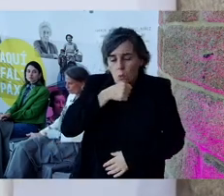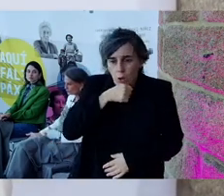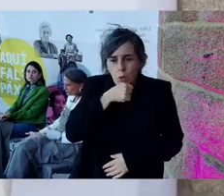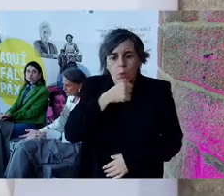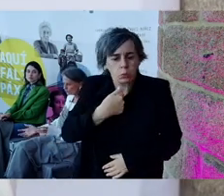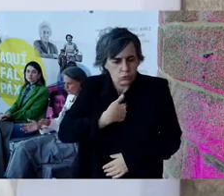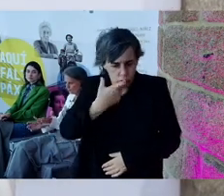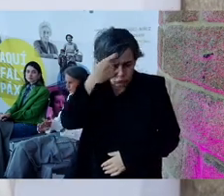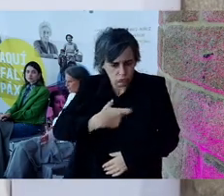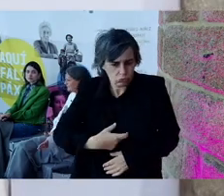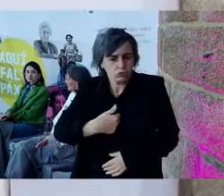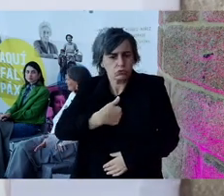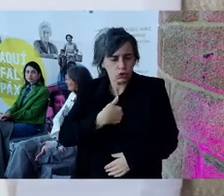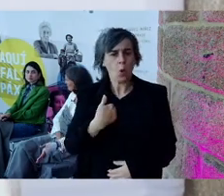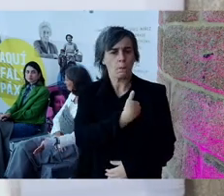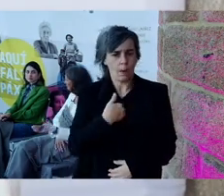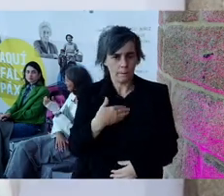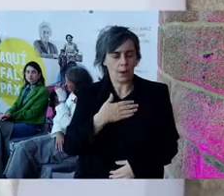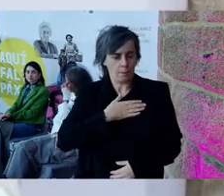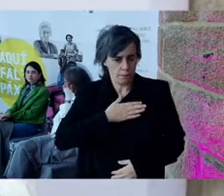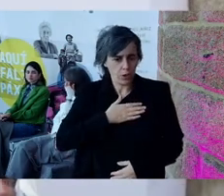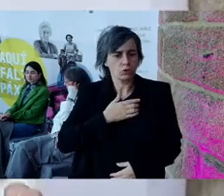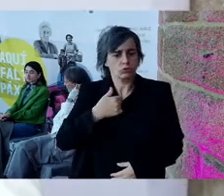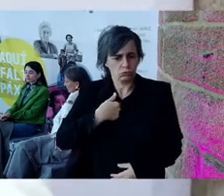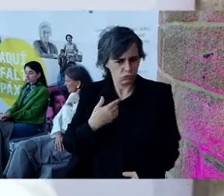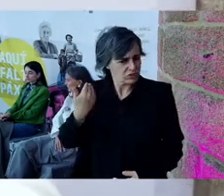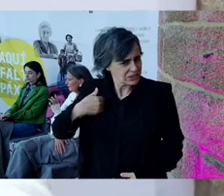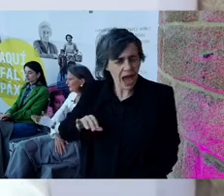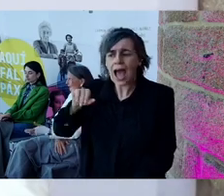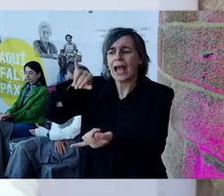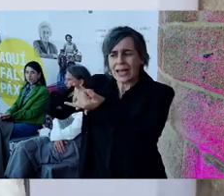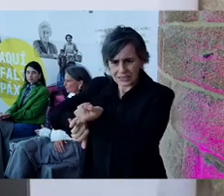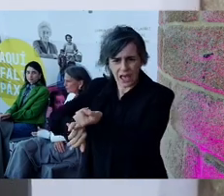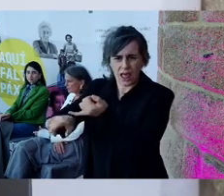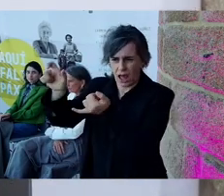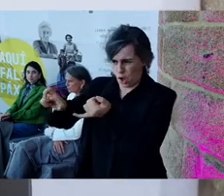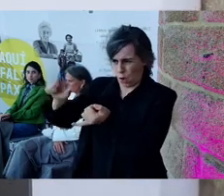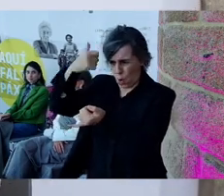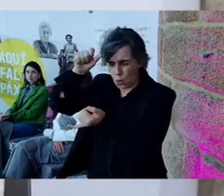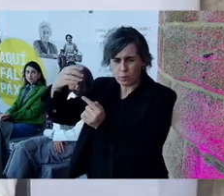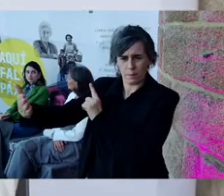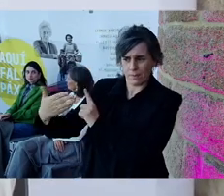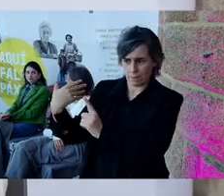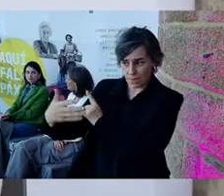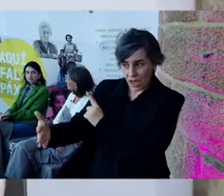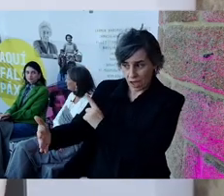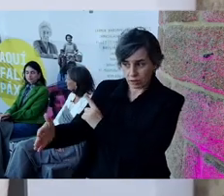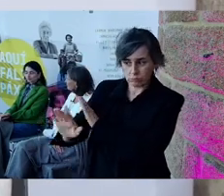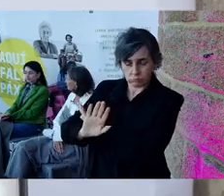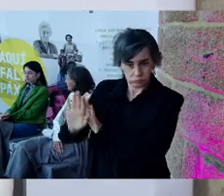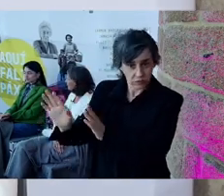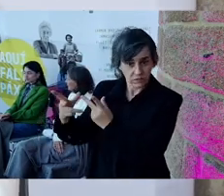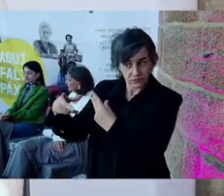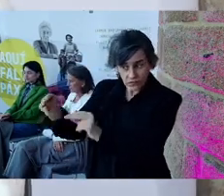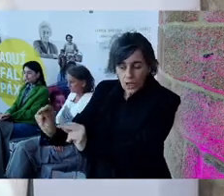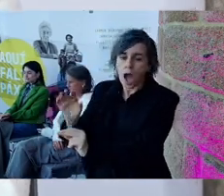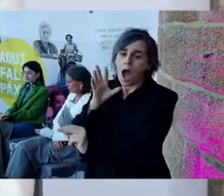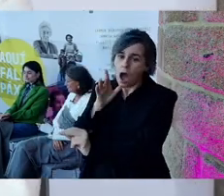pues dijo, pues yo he cumplido mi papel de Estado casándome con este señor que encima me pegaba, ahora me